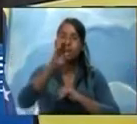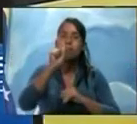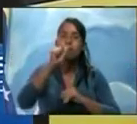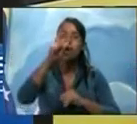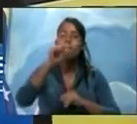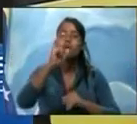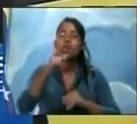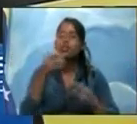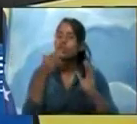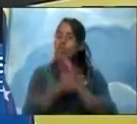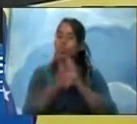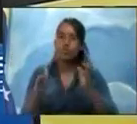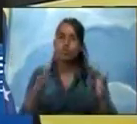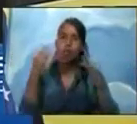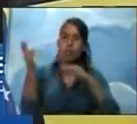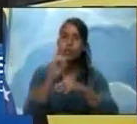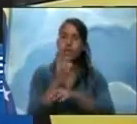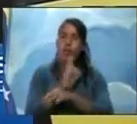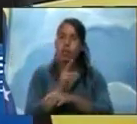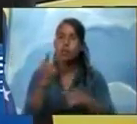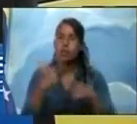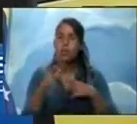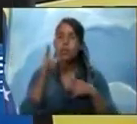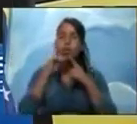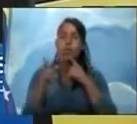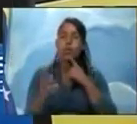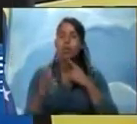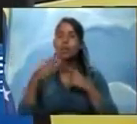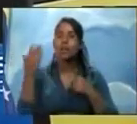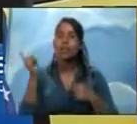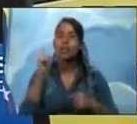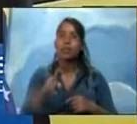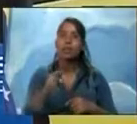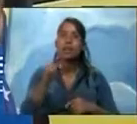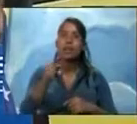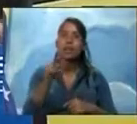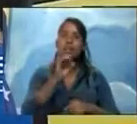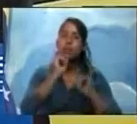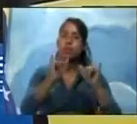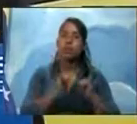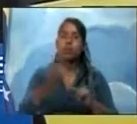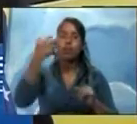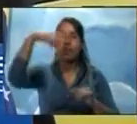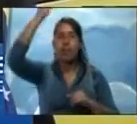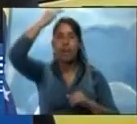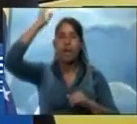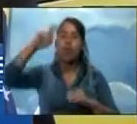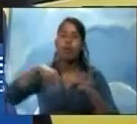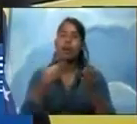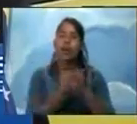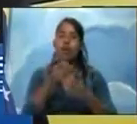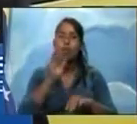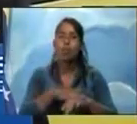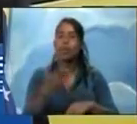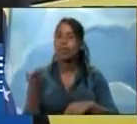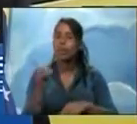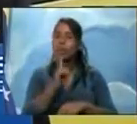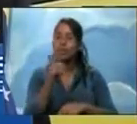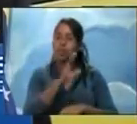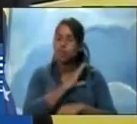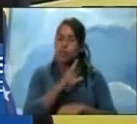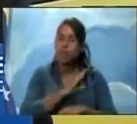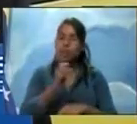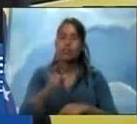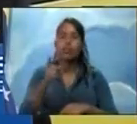conquistas rápidas. Pero veo que también ese reinado cayó. ¿Por qué? Porque no tomaron en cuenta